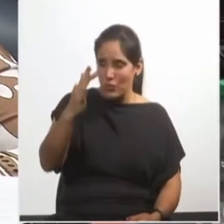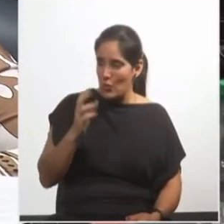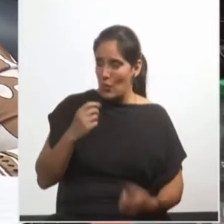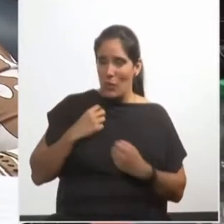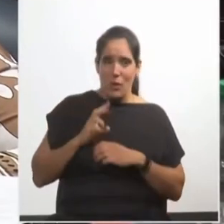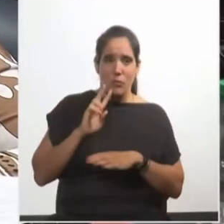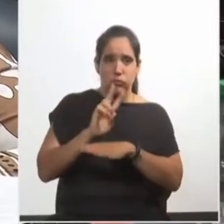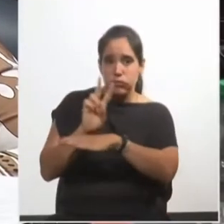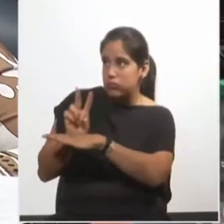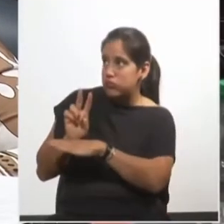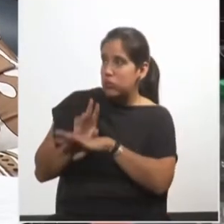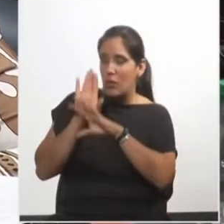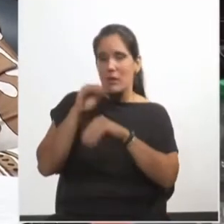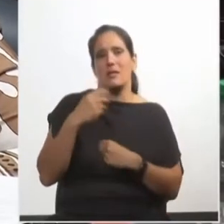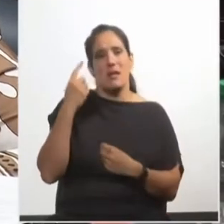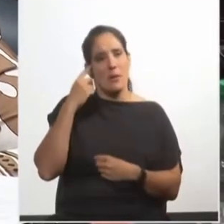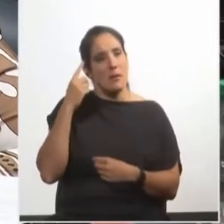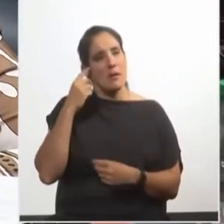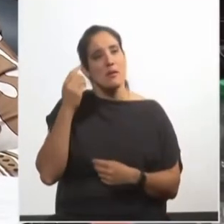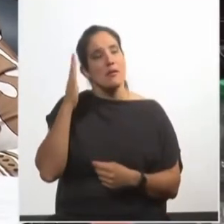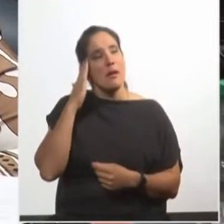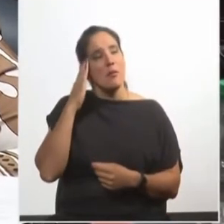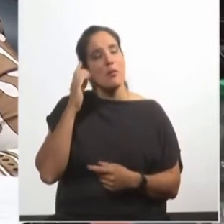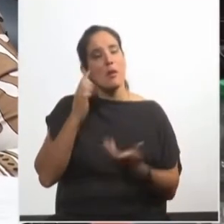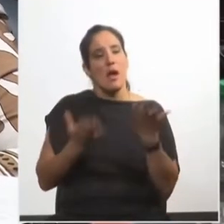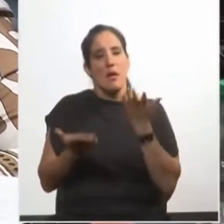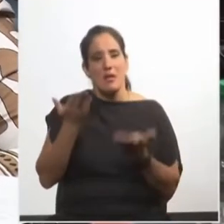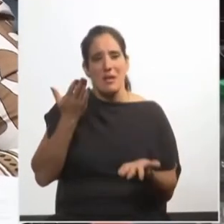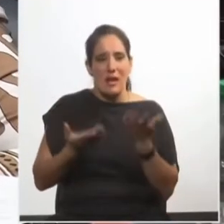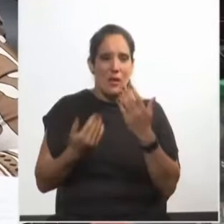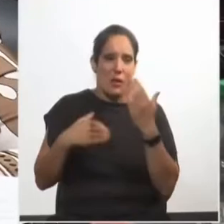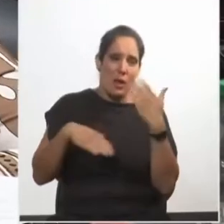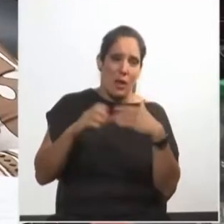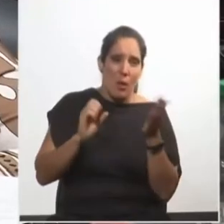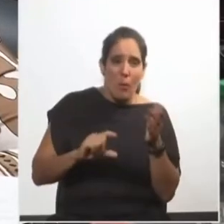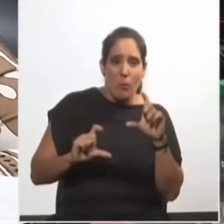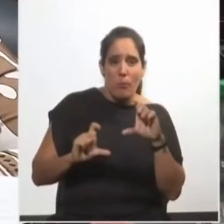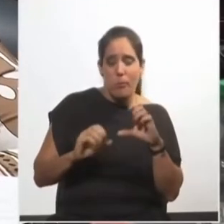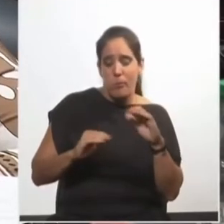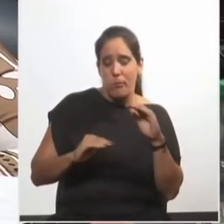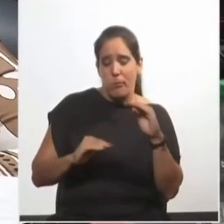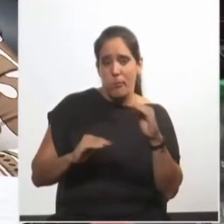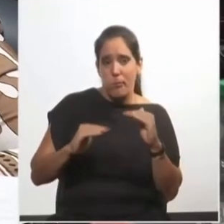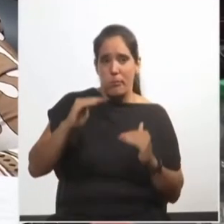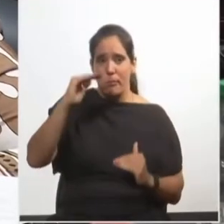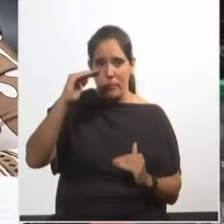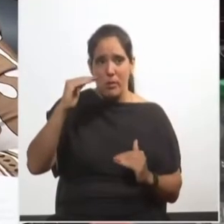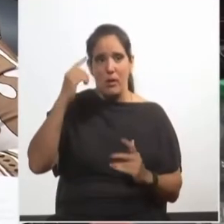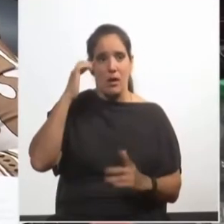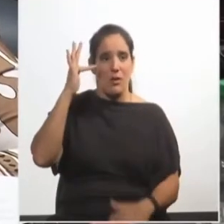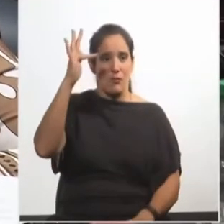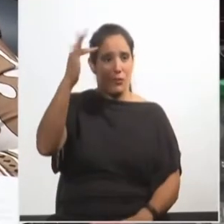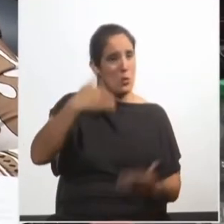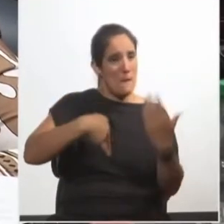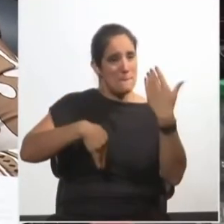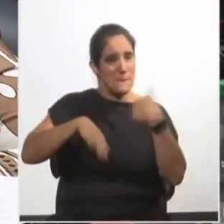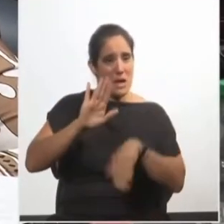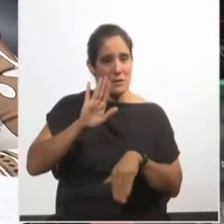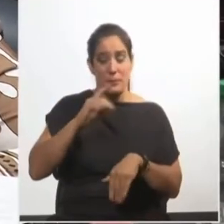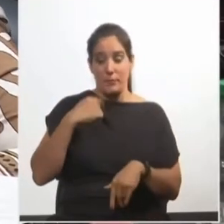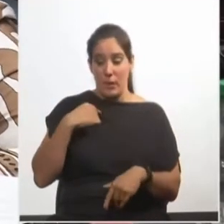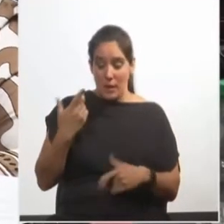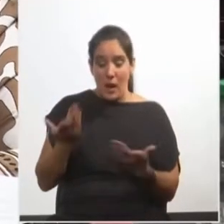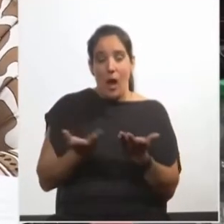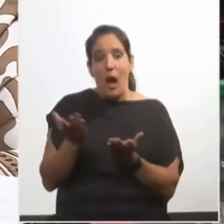también importantes inequidades que no están contempladas en este proyecto. Los estudios técnicos que se han